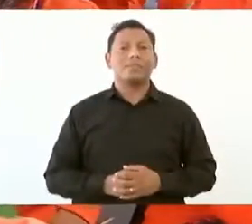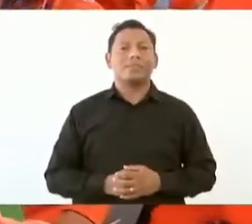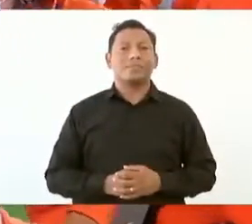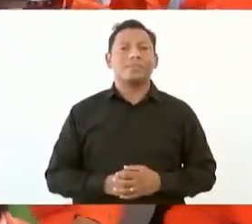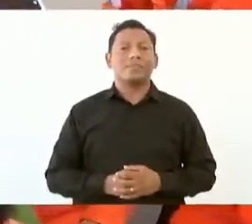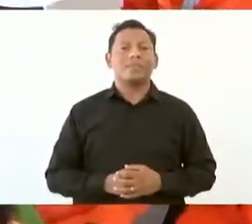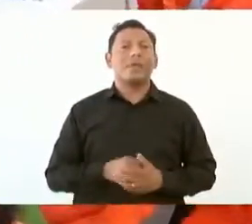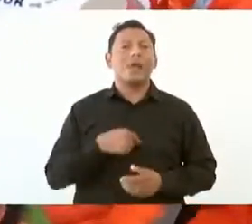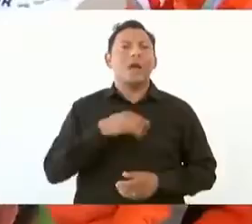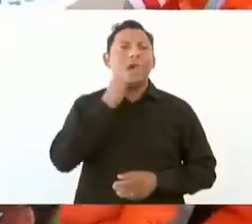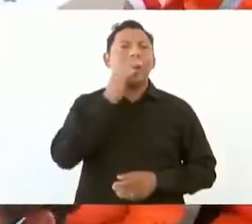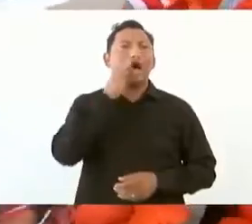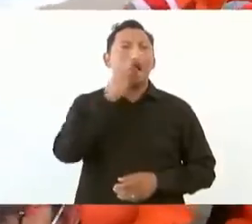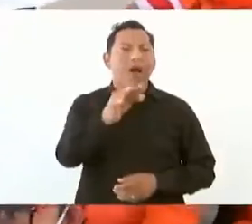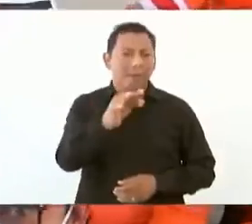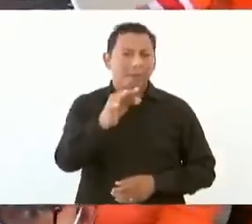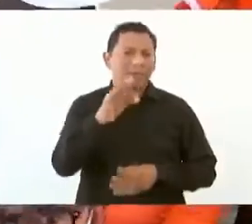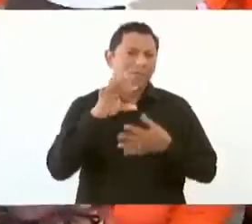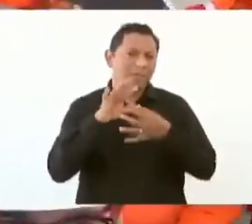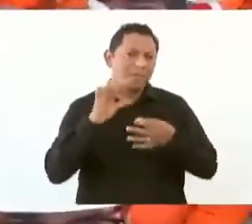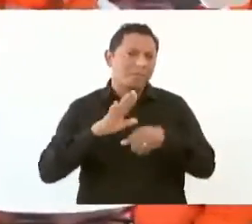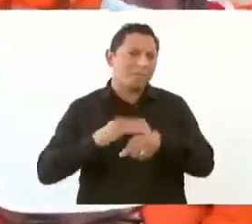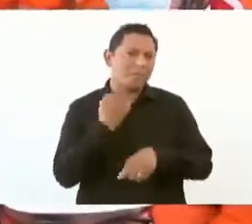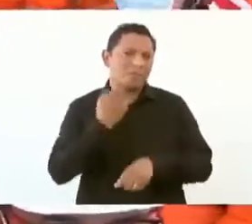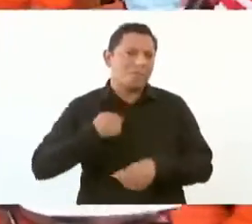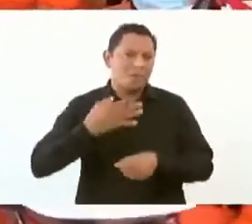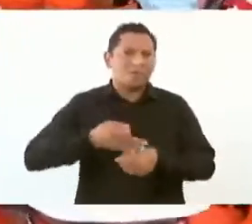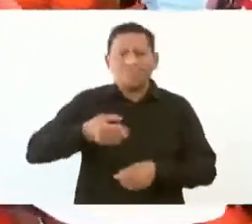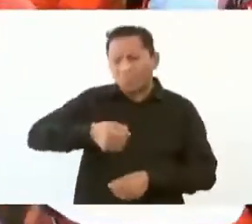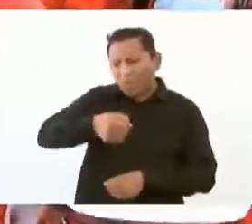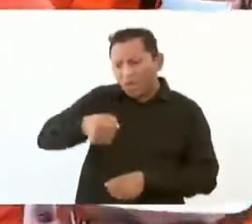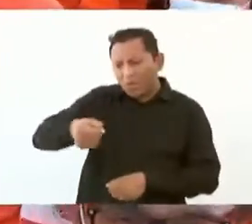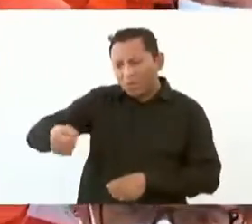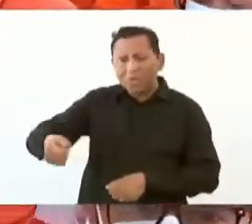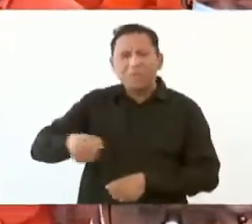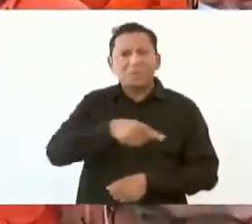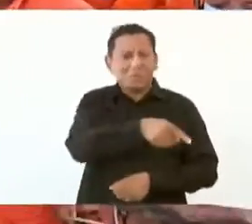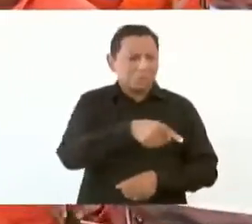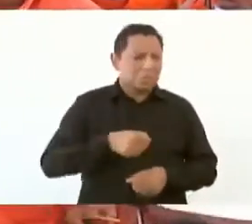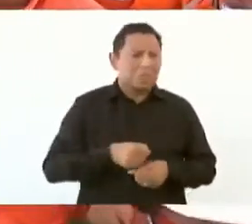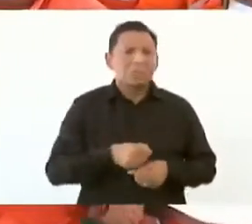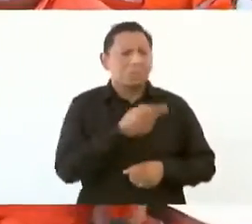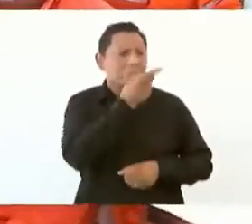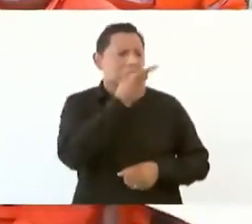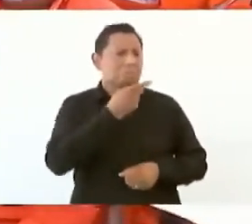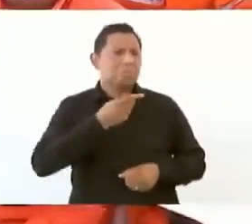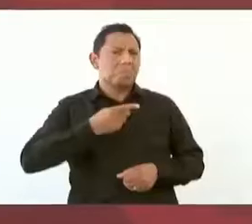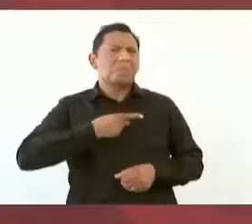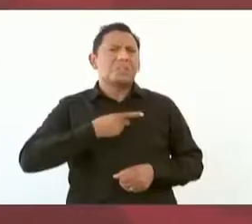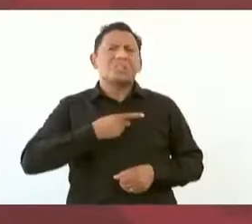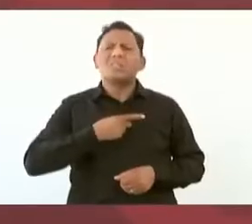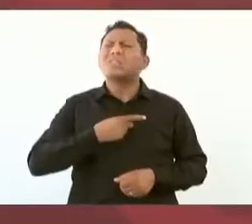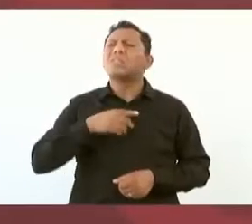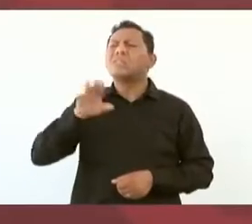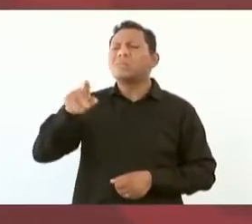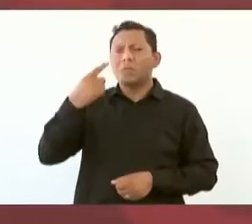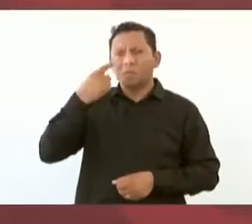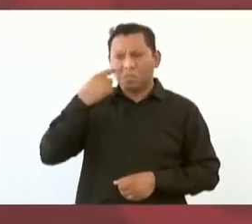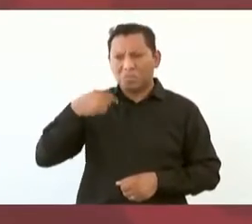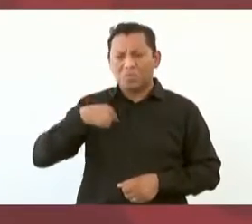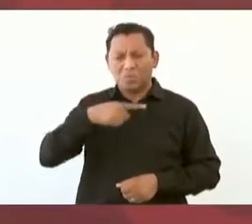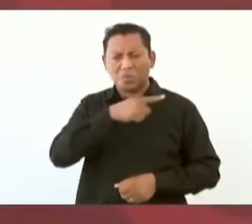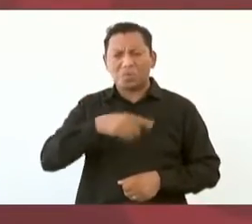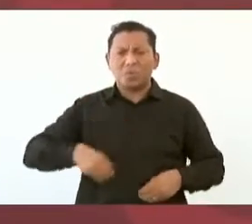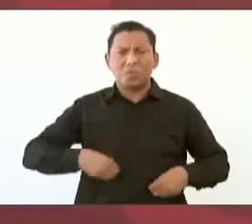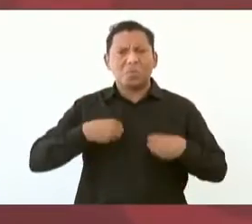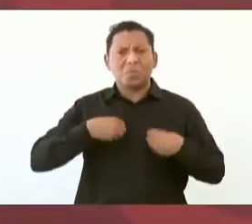Esto lo digo porque ahora que venía yo saludando, me dijo un compañero trabajador que es del Istmo. Bueno,